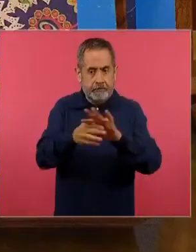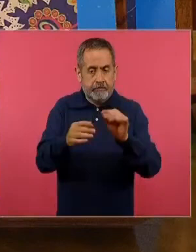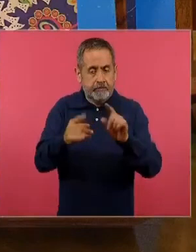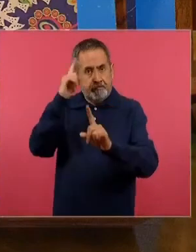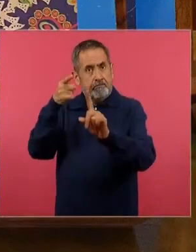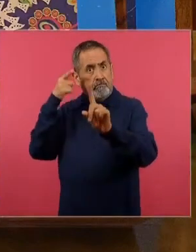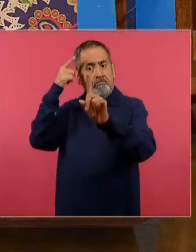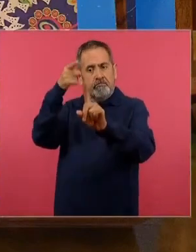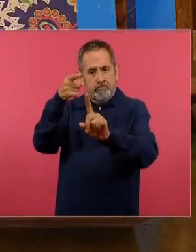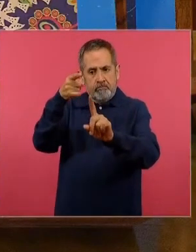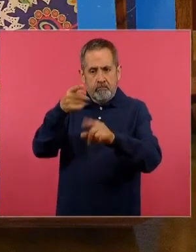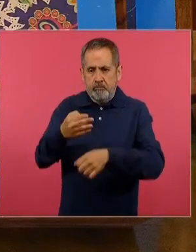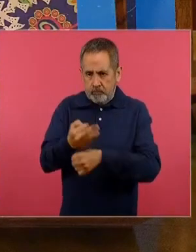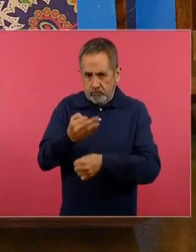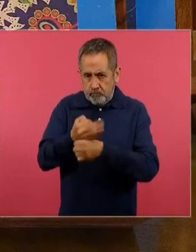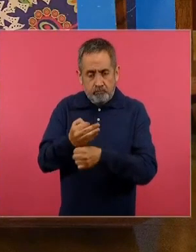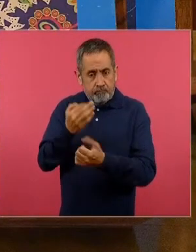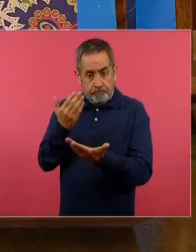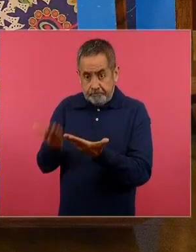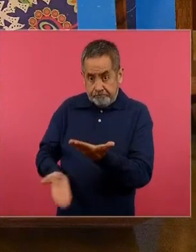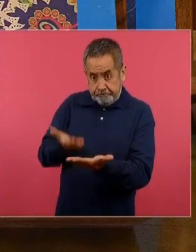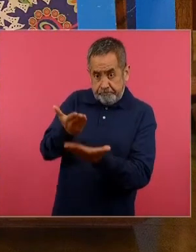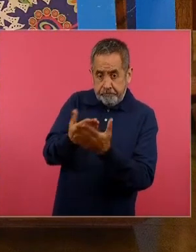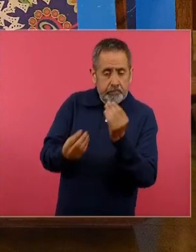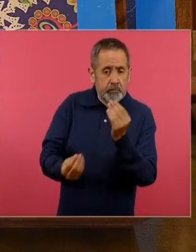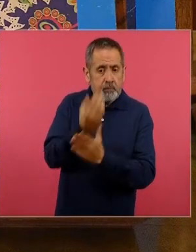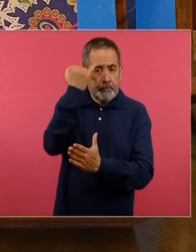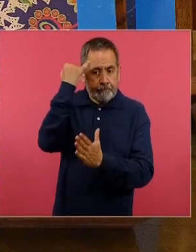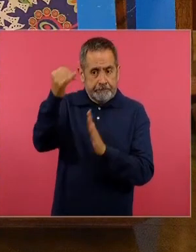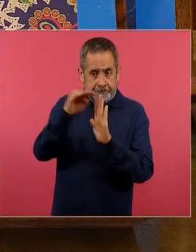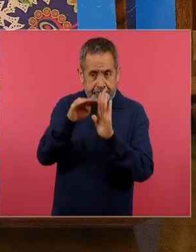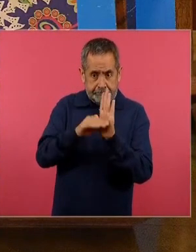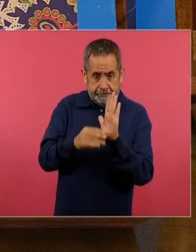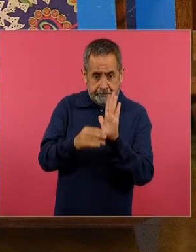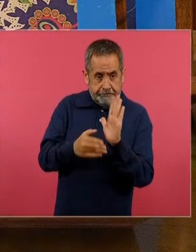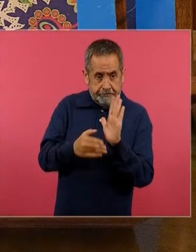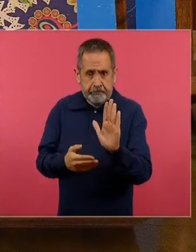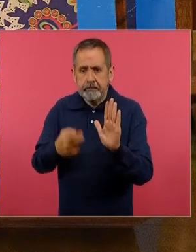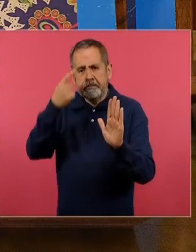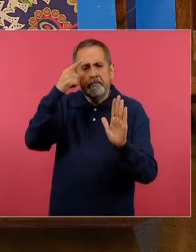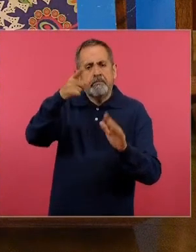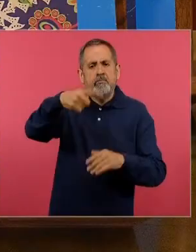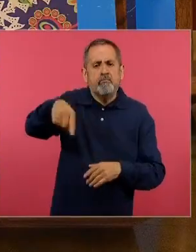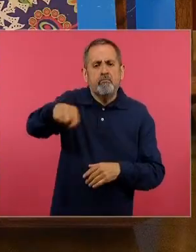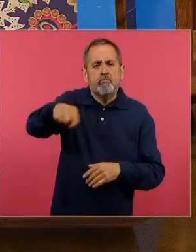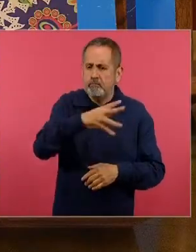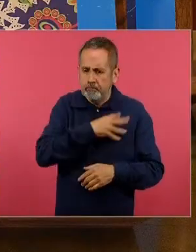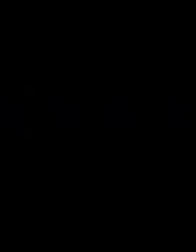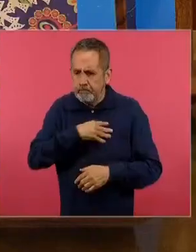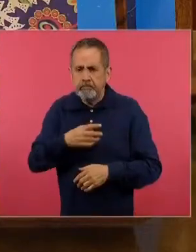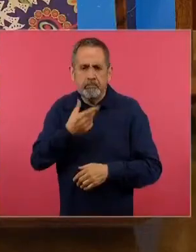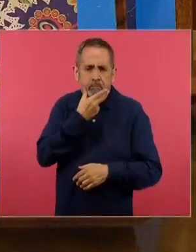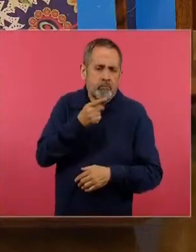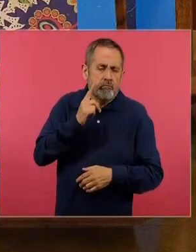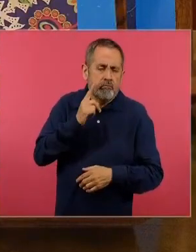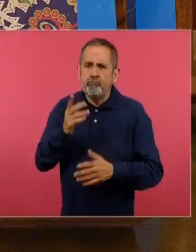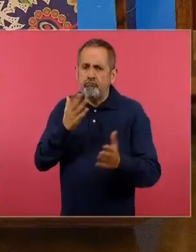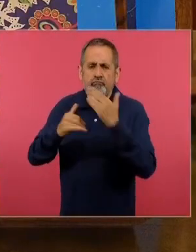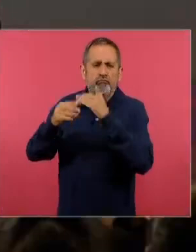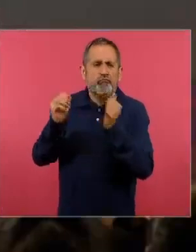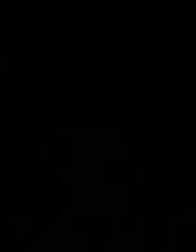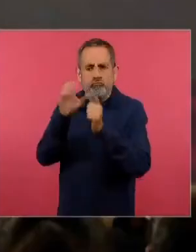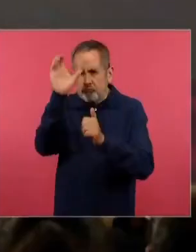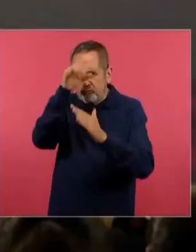el objetivo de esta propuesta educativa es que sus hijos, sus hijas tengan una educación